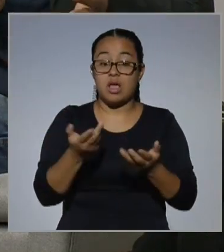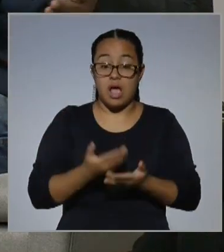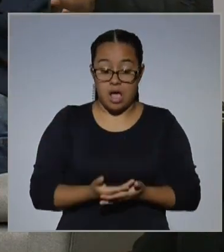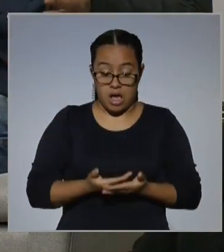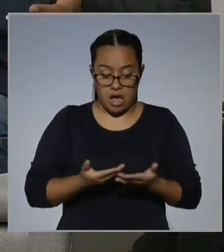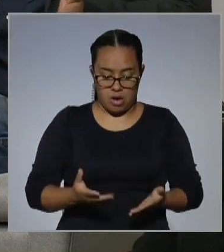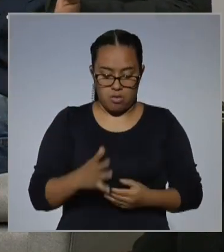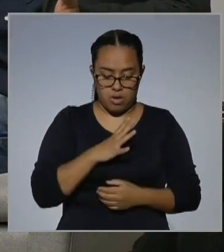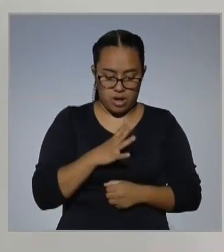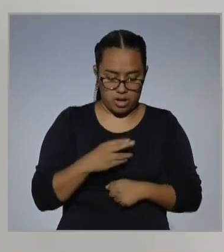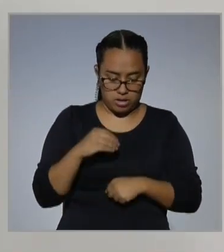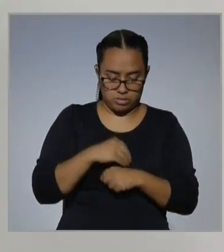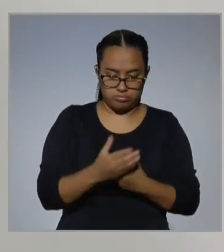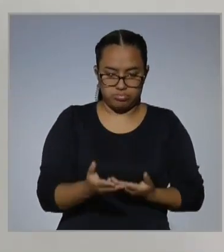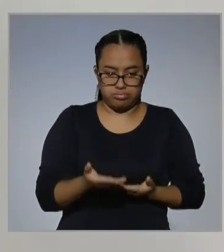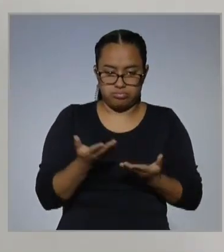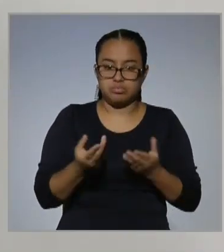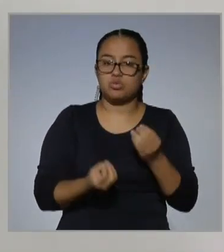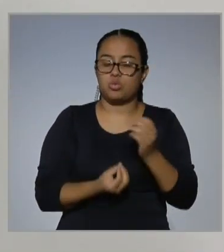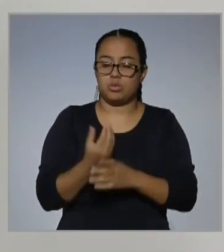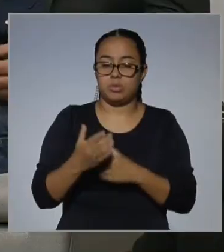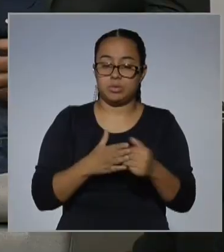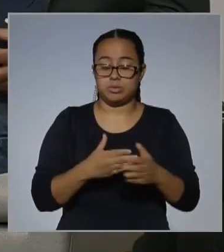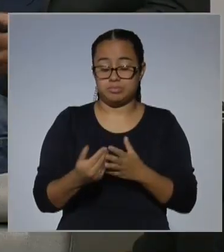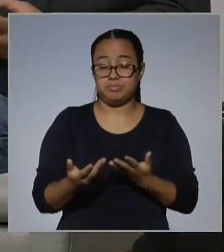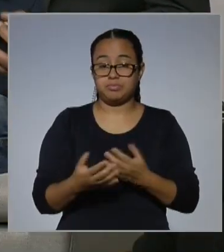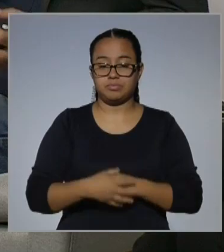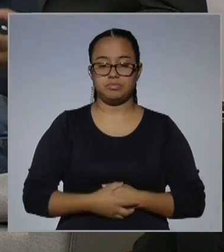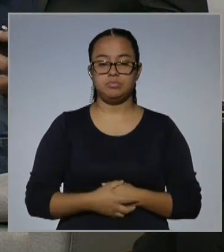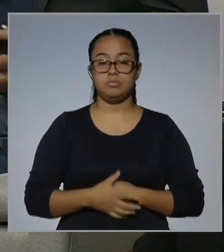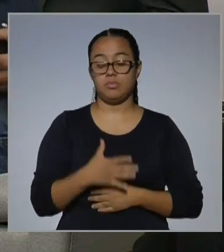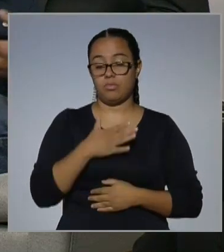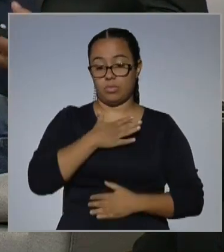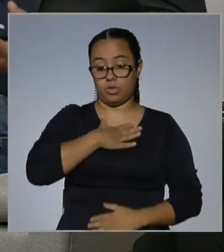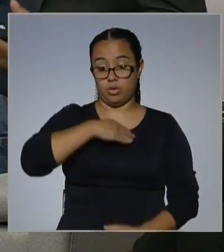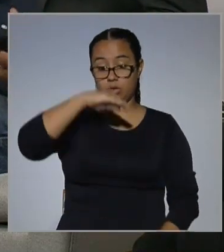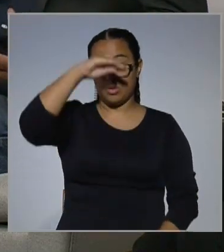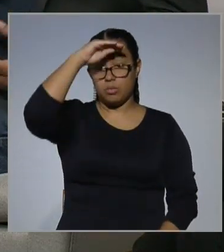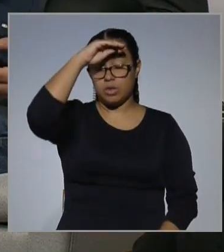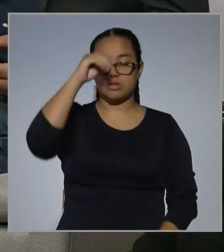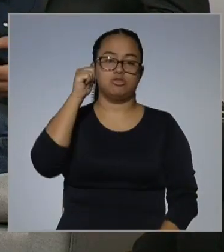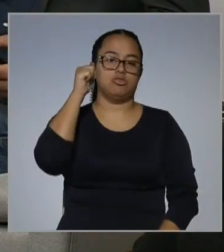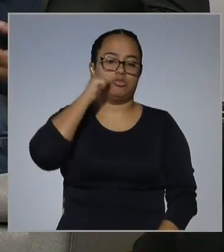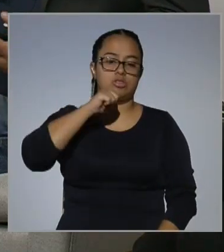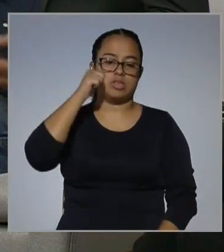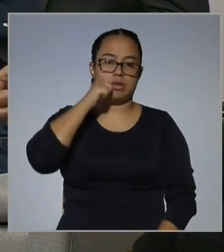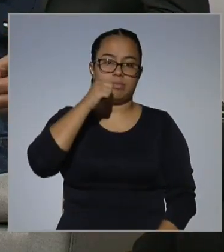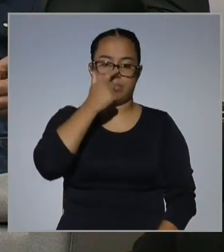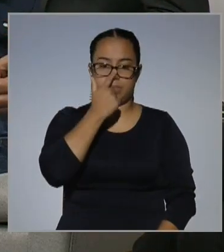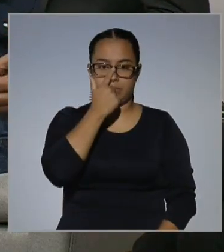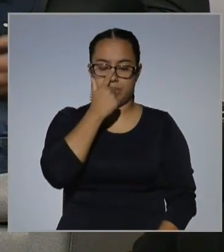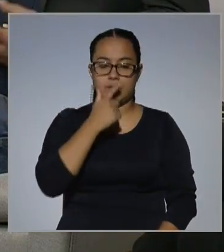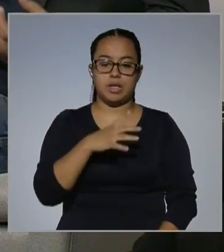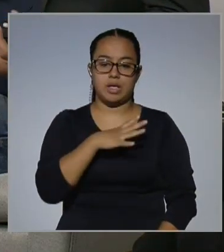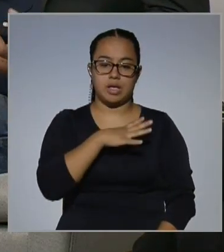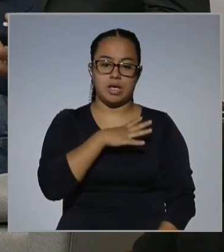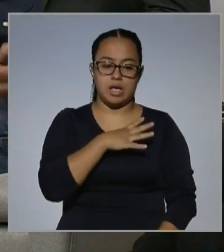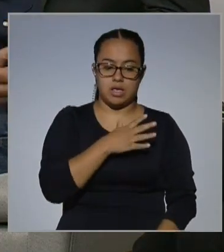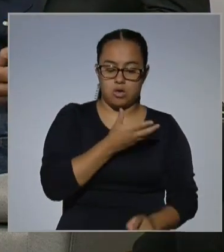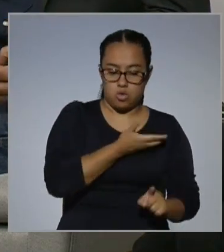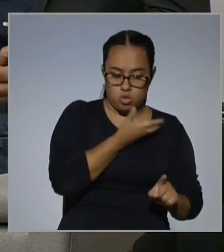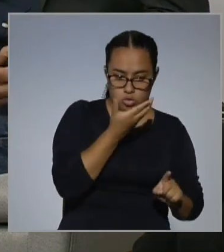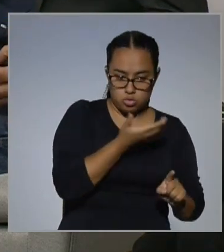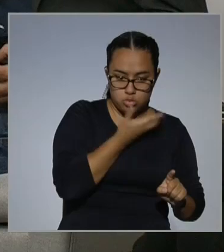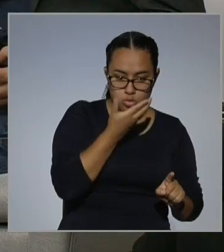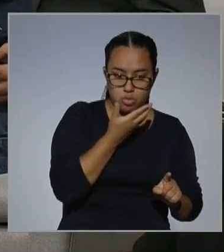en nuestras ofrendas contemporáneas. Así es. Entonces, creo que siempre habrá una tensión entre